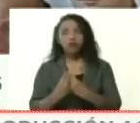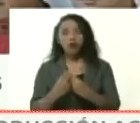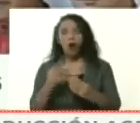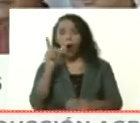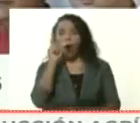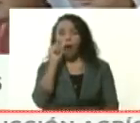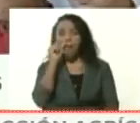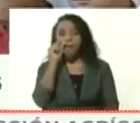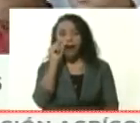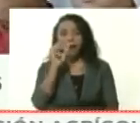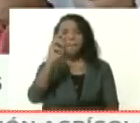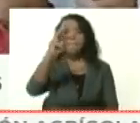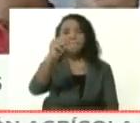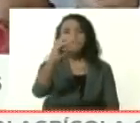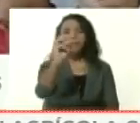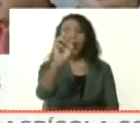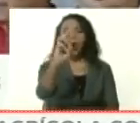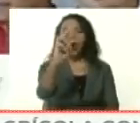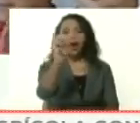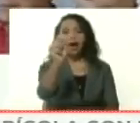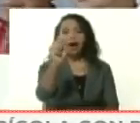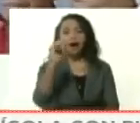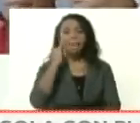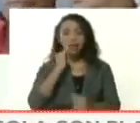conocido por todas y todos.